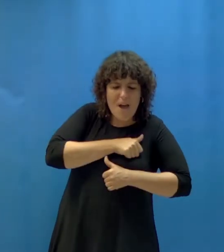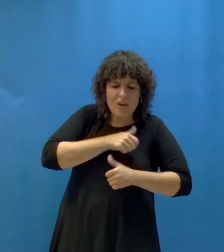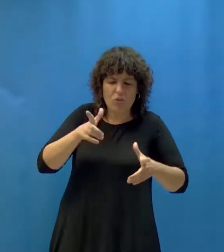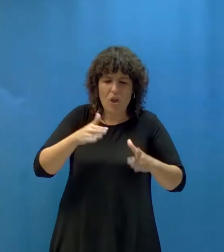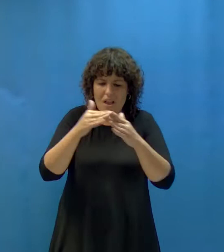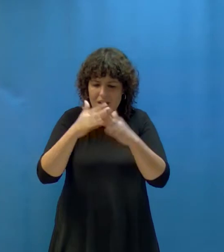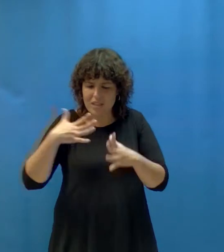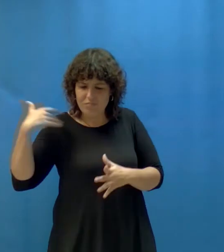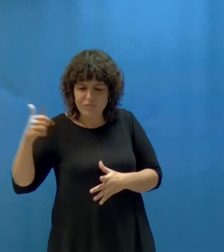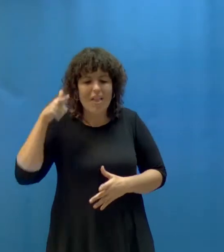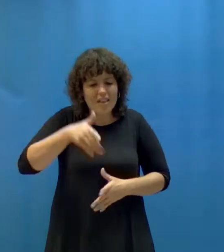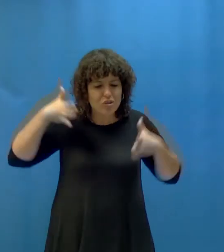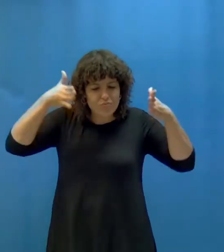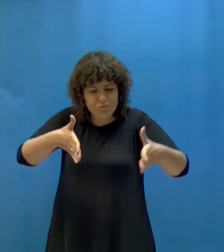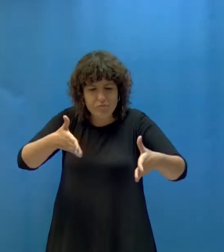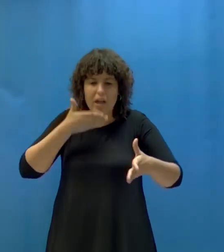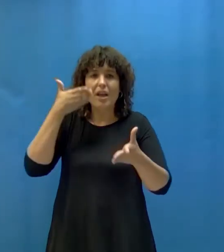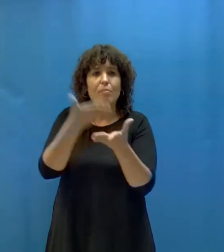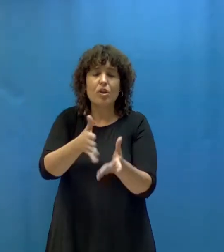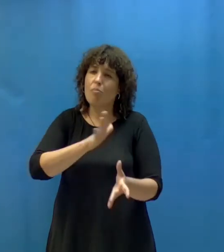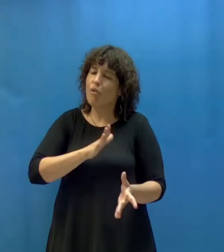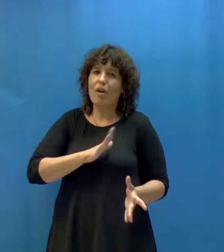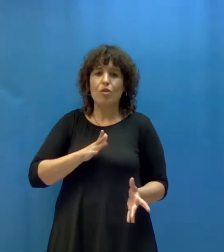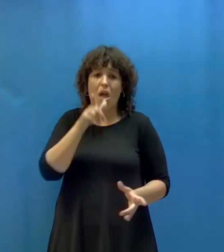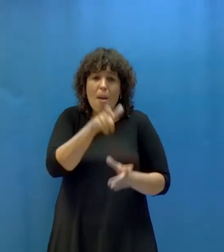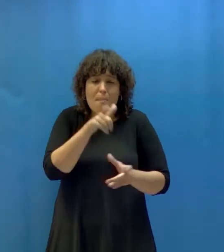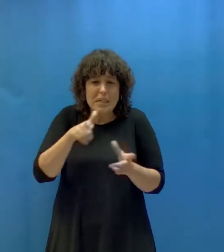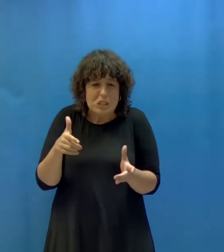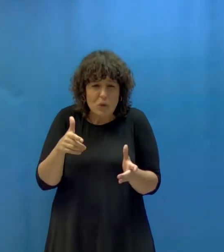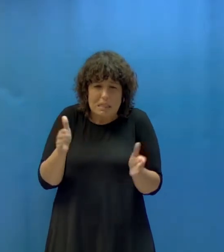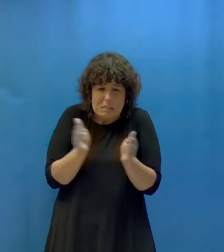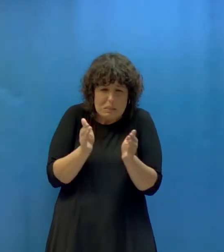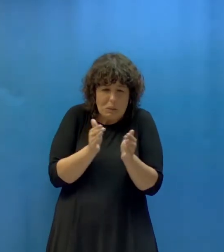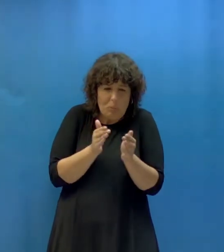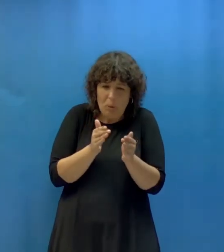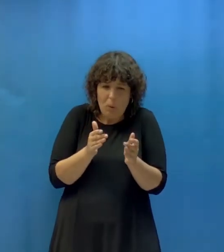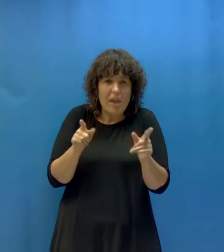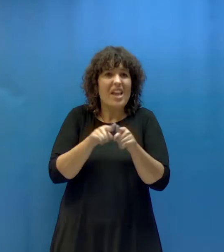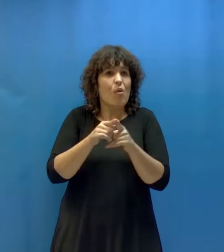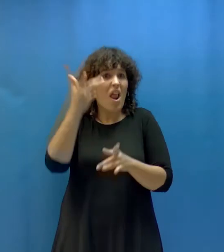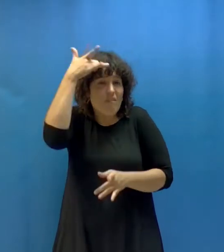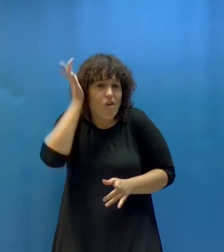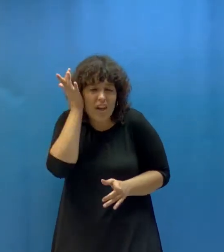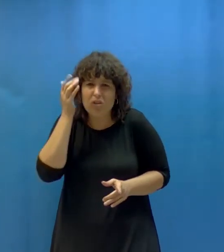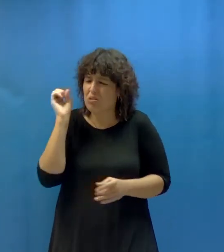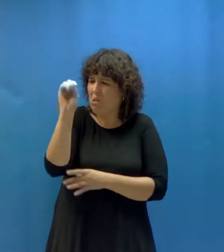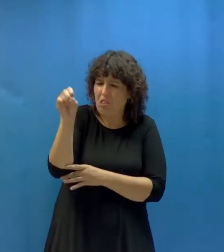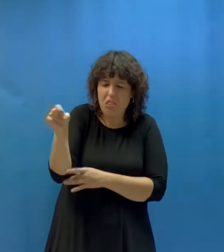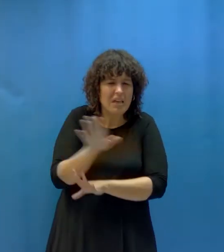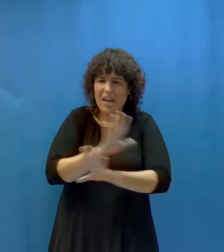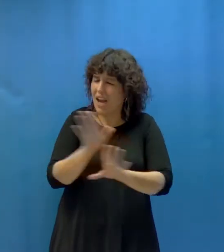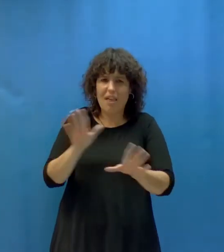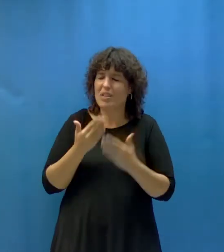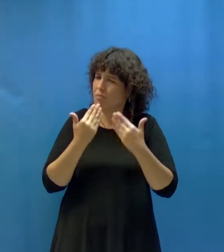le pido, por favor, que no se deje arrastrar por las minorías y por los borregos políticos. Nada más y muchas gracias.